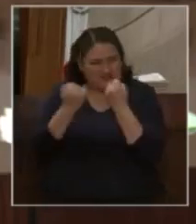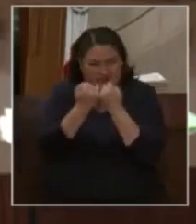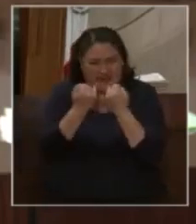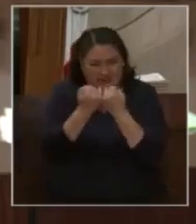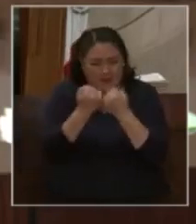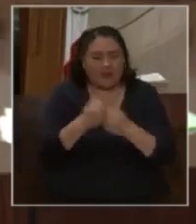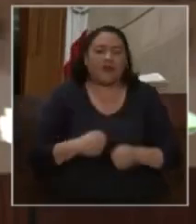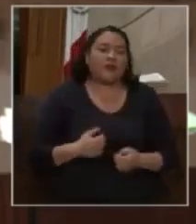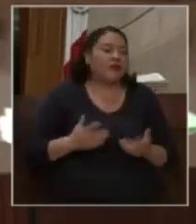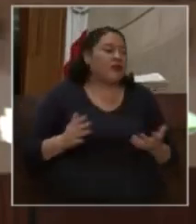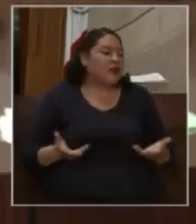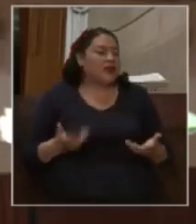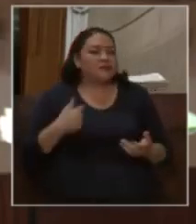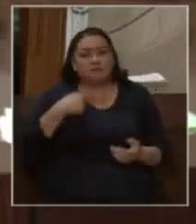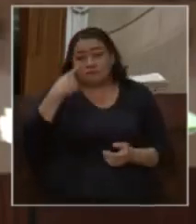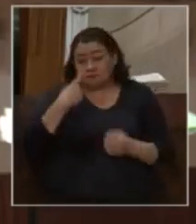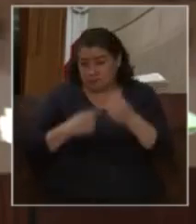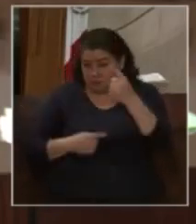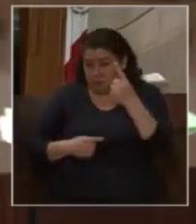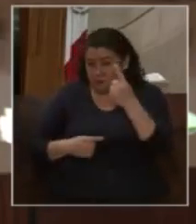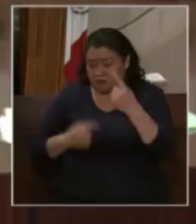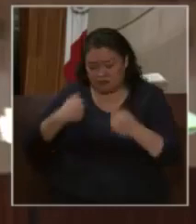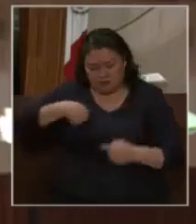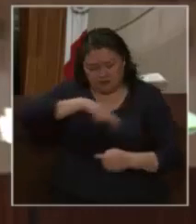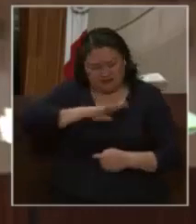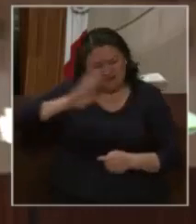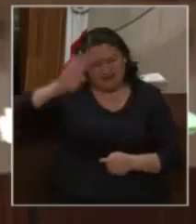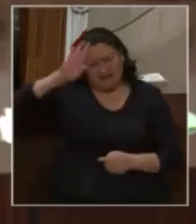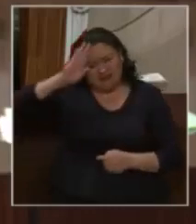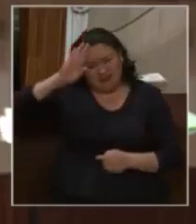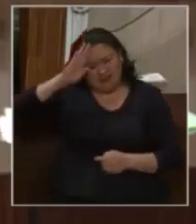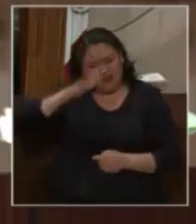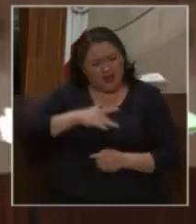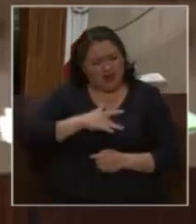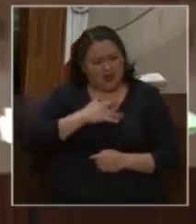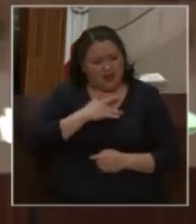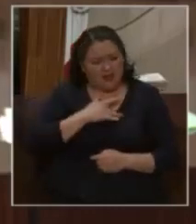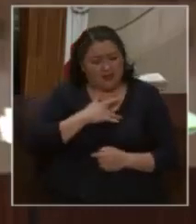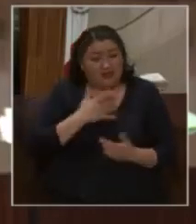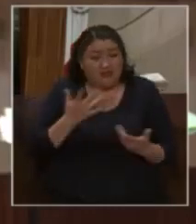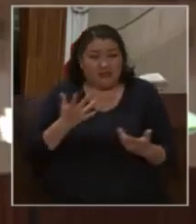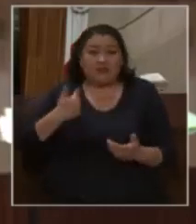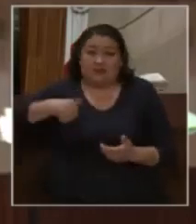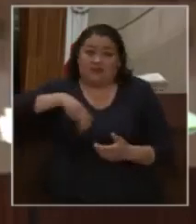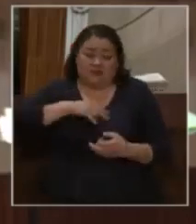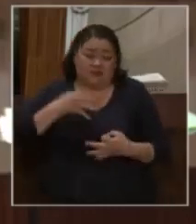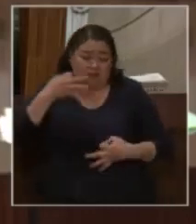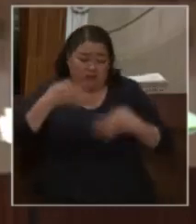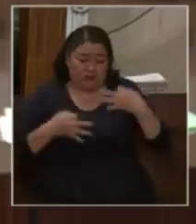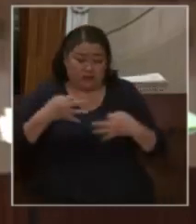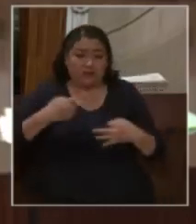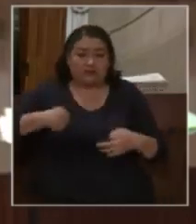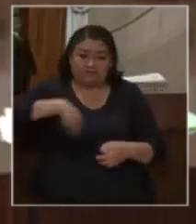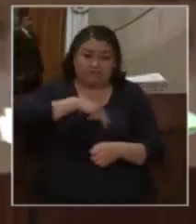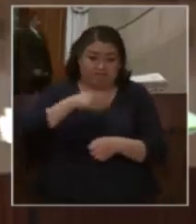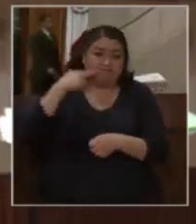encontramos, primero que nada, y hay que decirlo, pues a un tema que como órgano juzgador nos corresponde